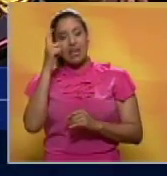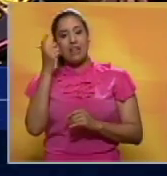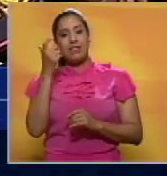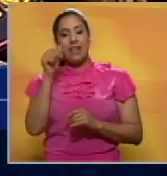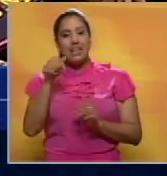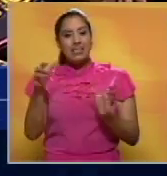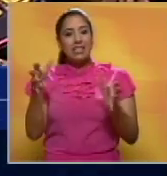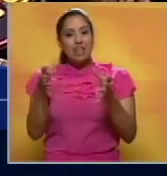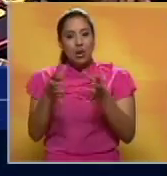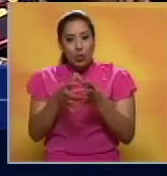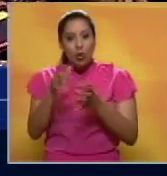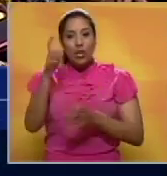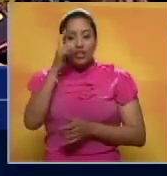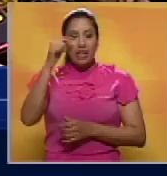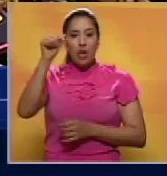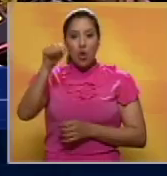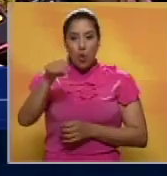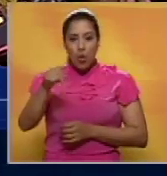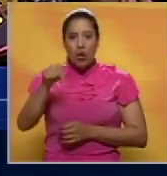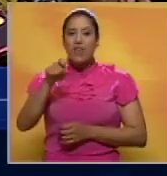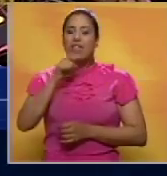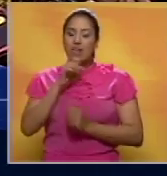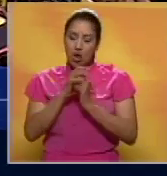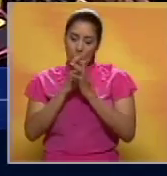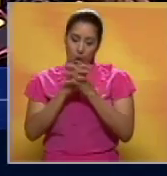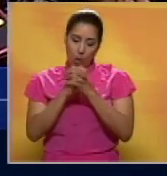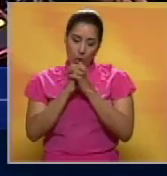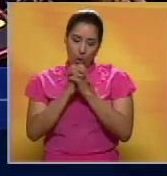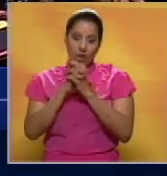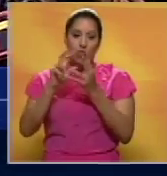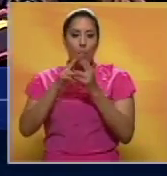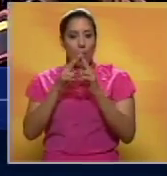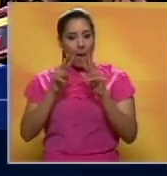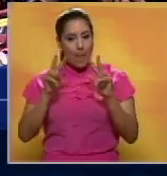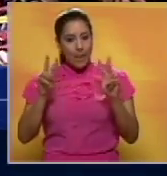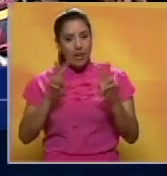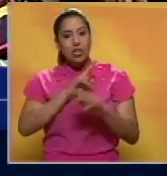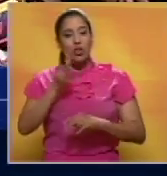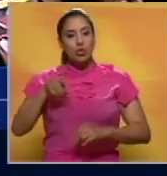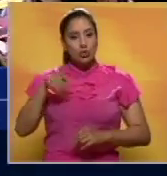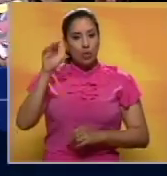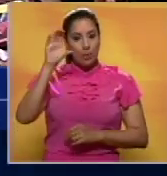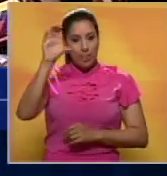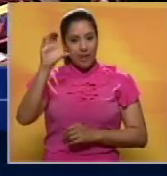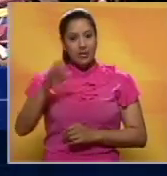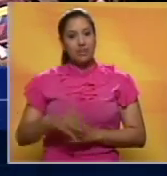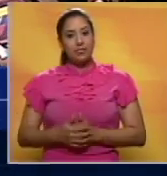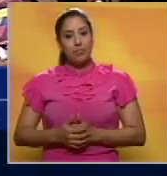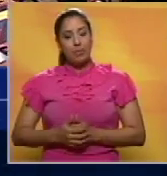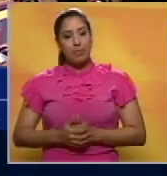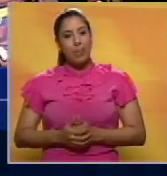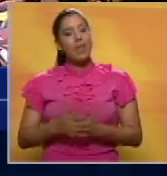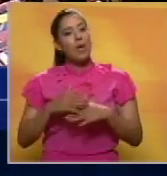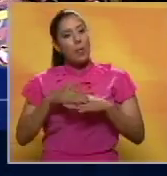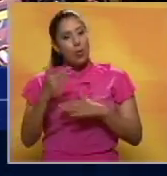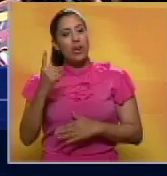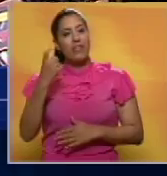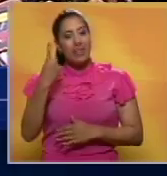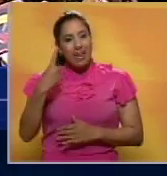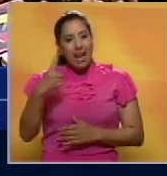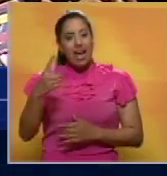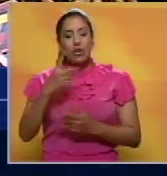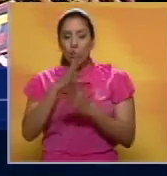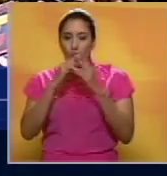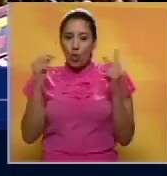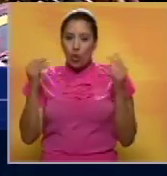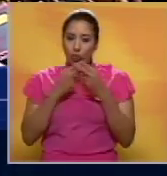esta reunión del día de hoy, con una oración por la paz de nuestra patria, por que exista toda